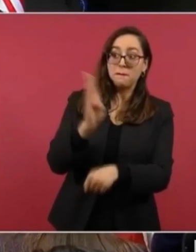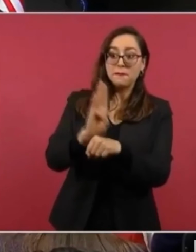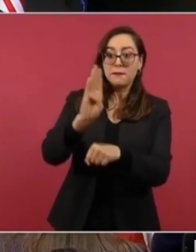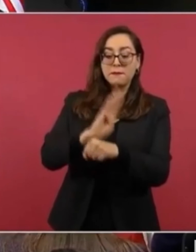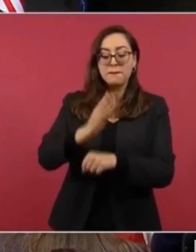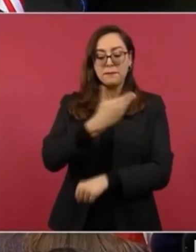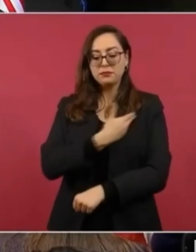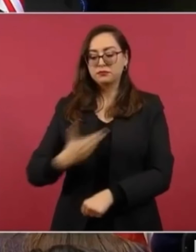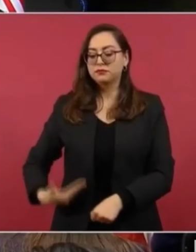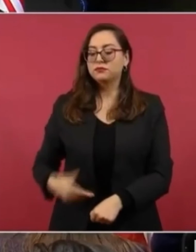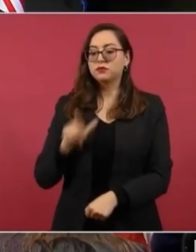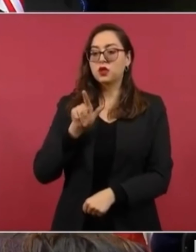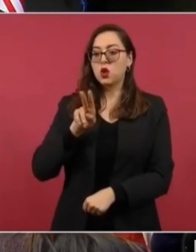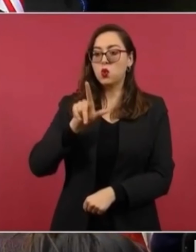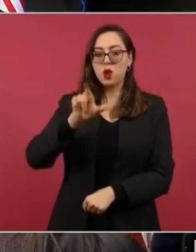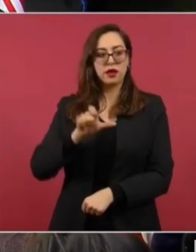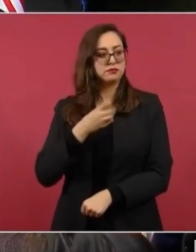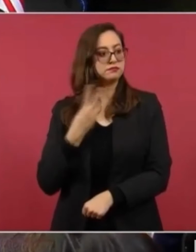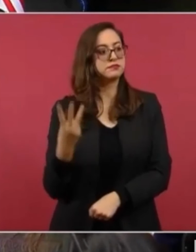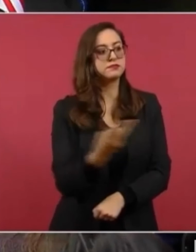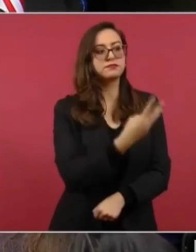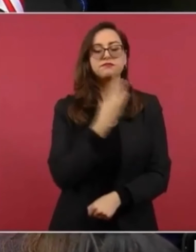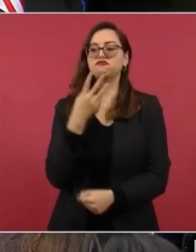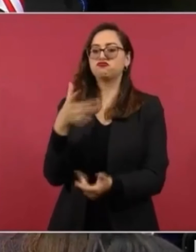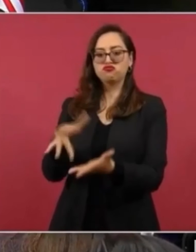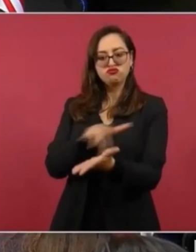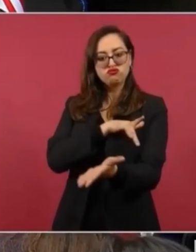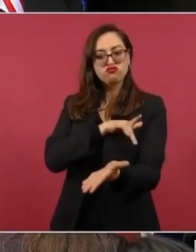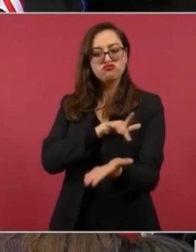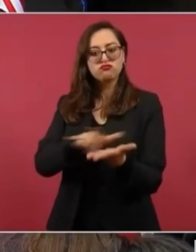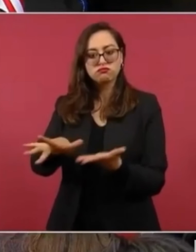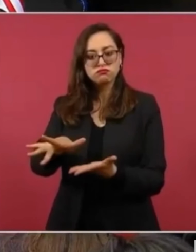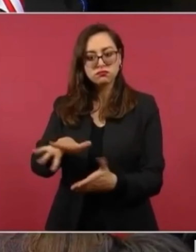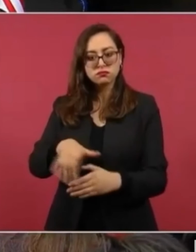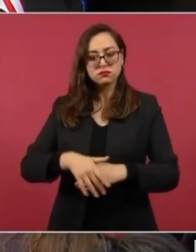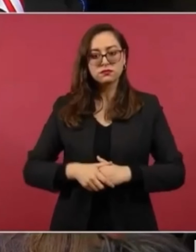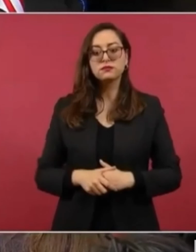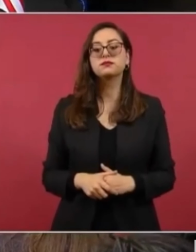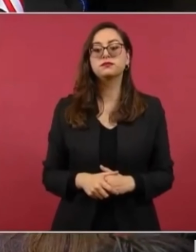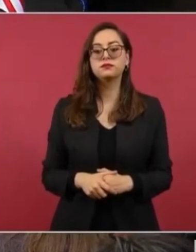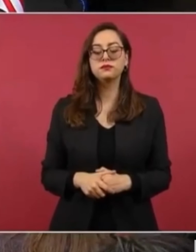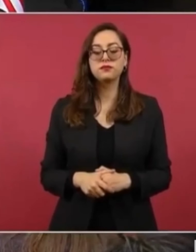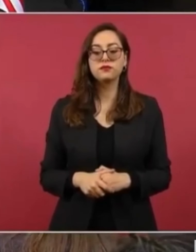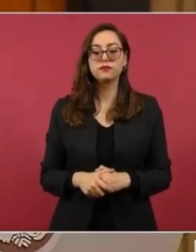Tenemos que lograr juntos